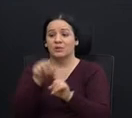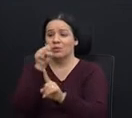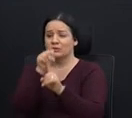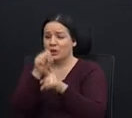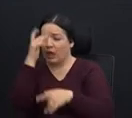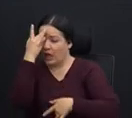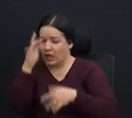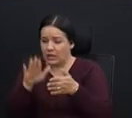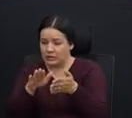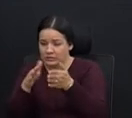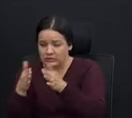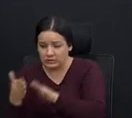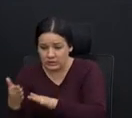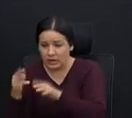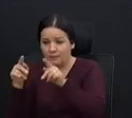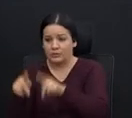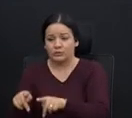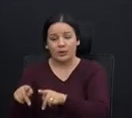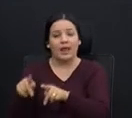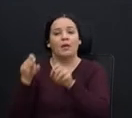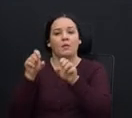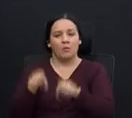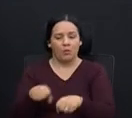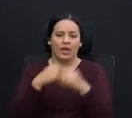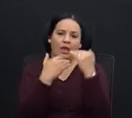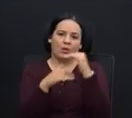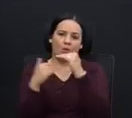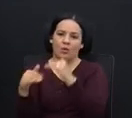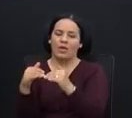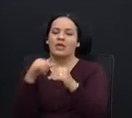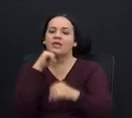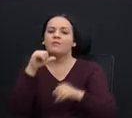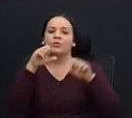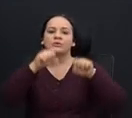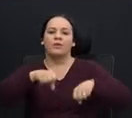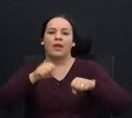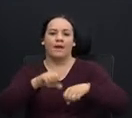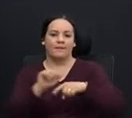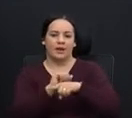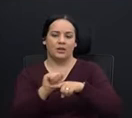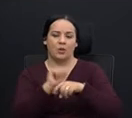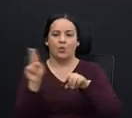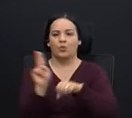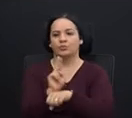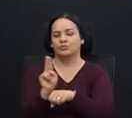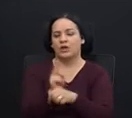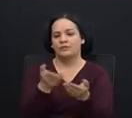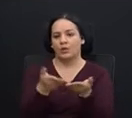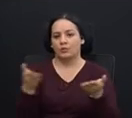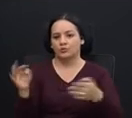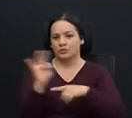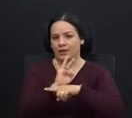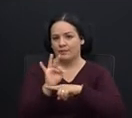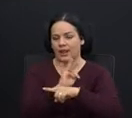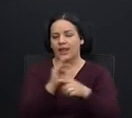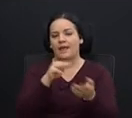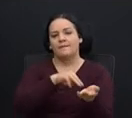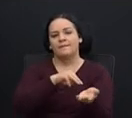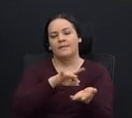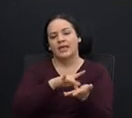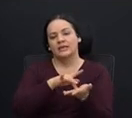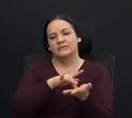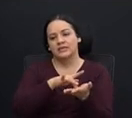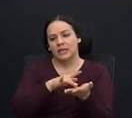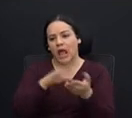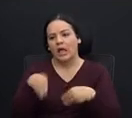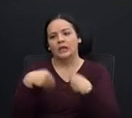puede estar condicionado por la imposibilidad práctica de utilizar los recursos terapéuticos que la medicina dispone